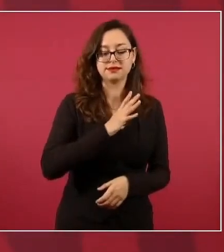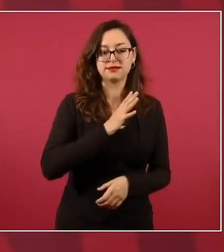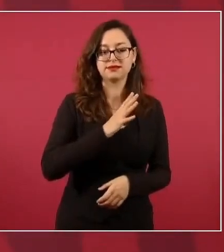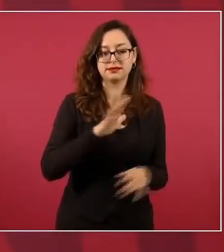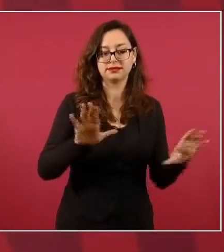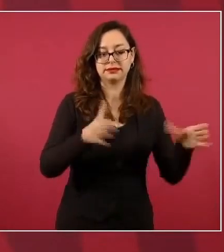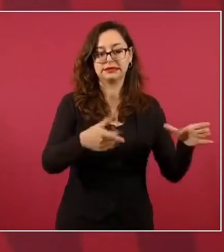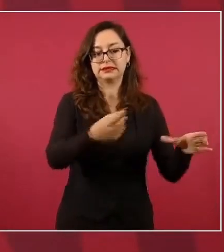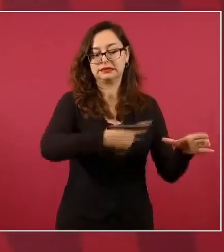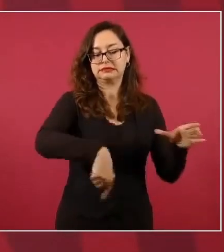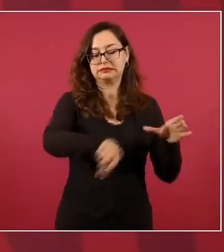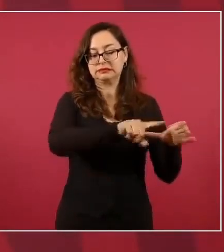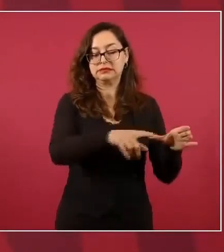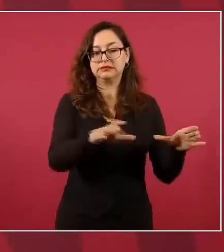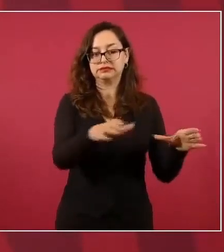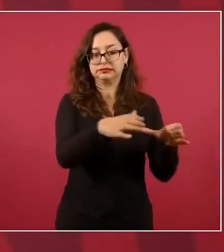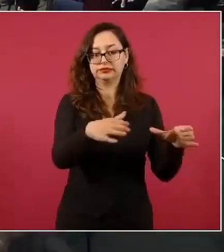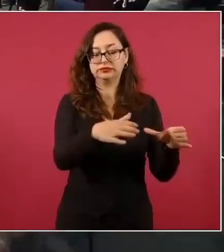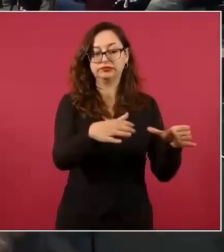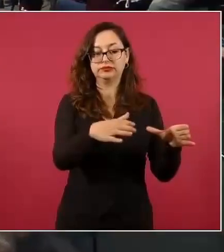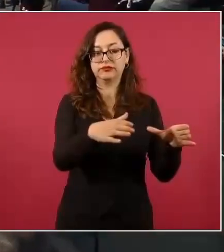los